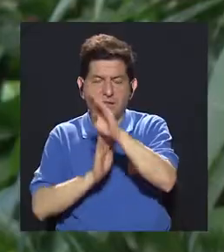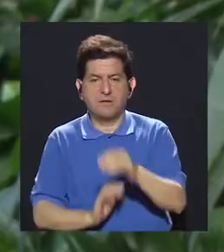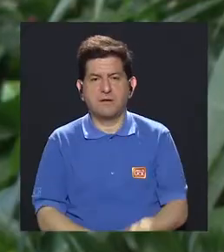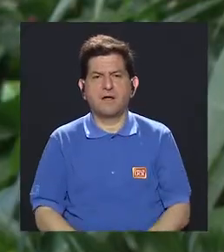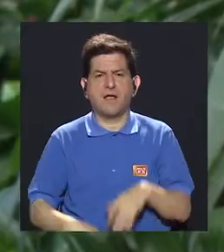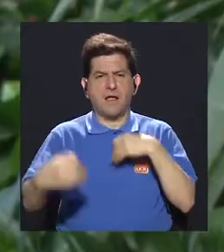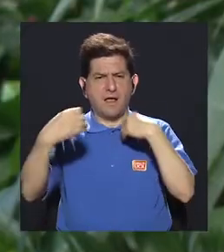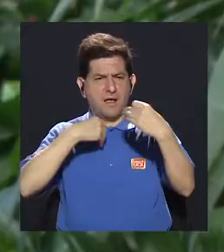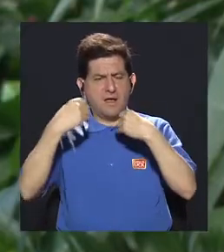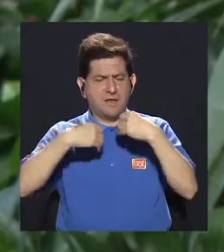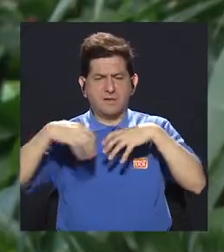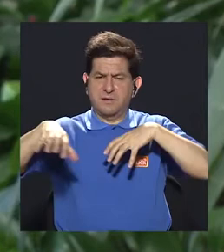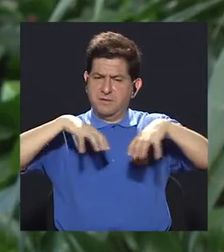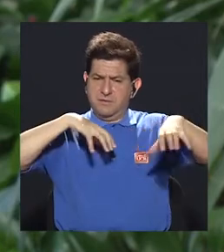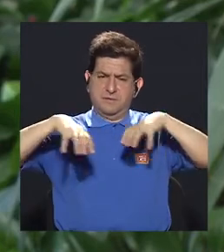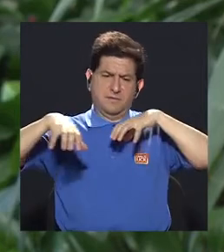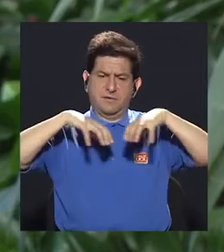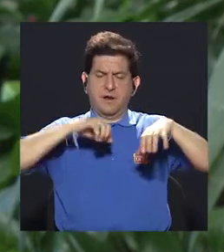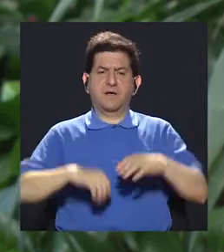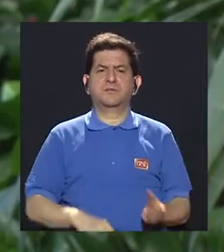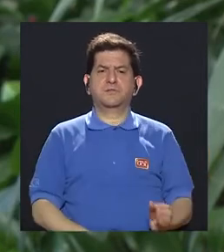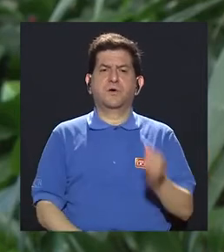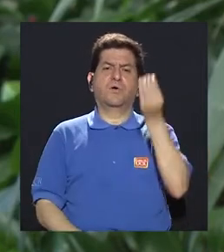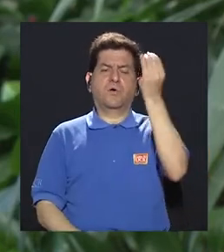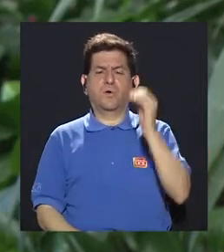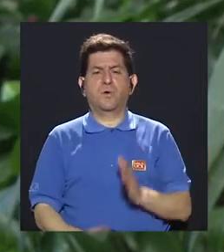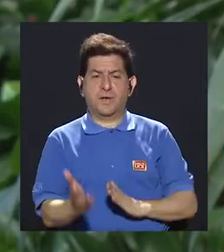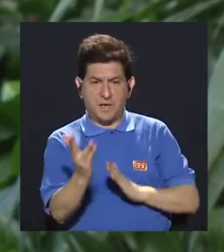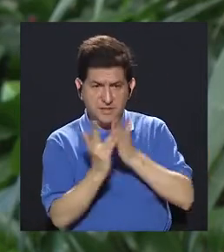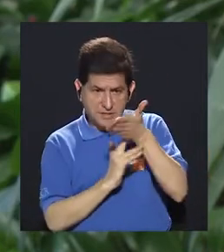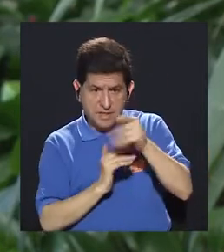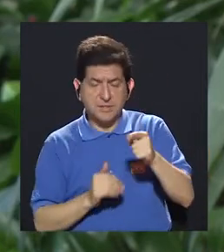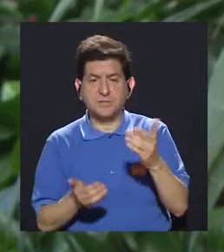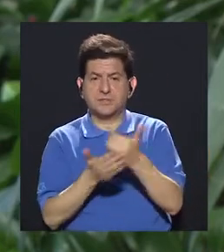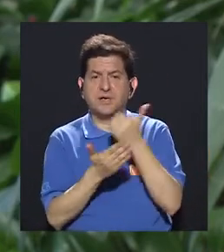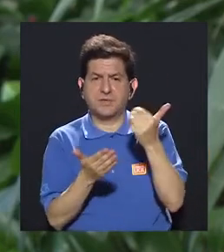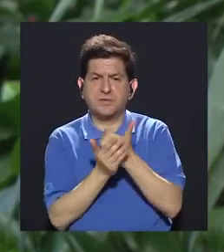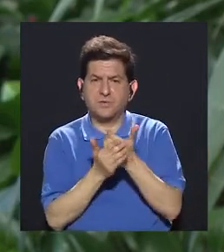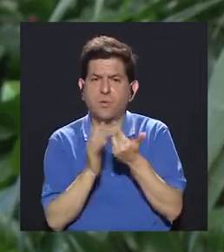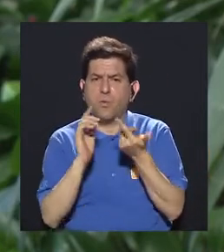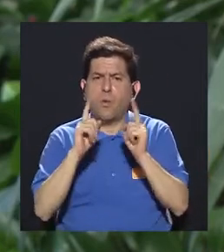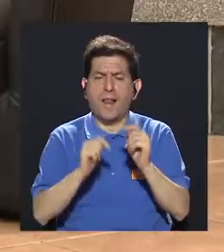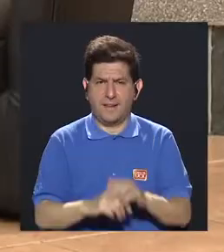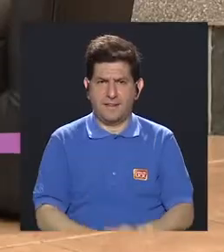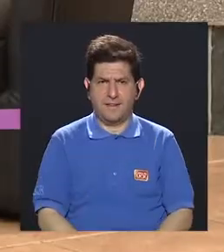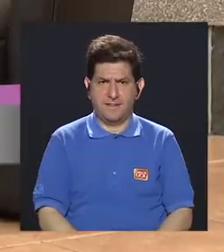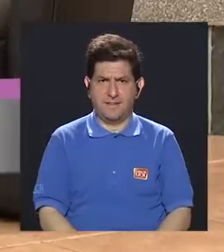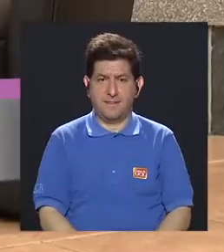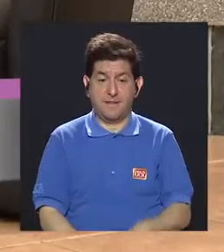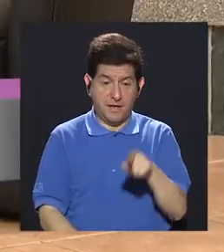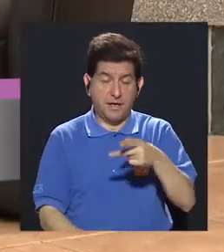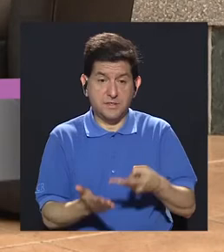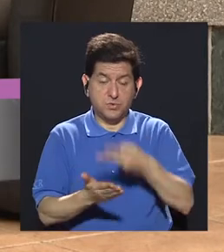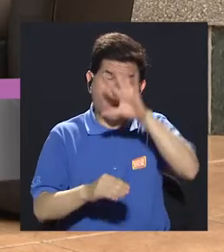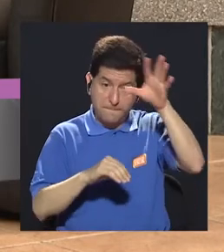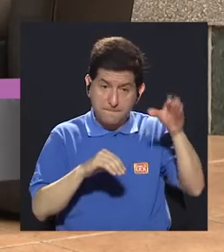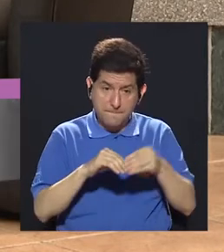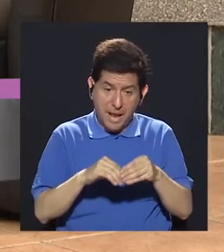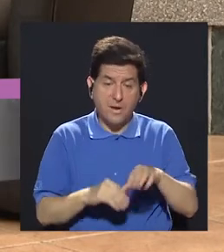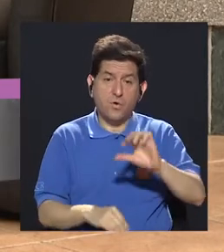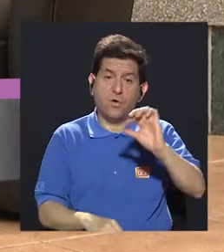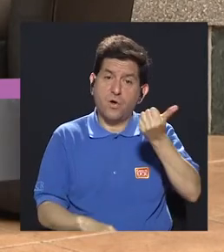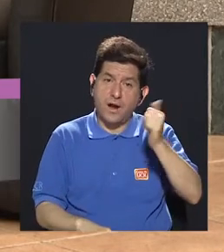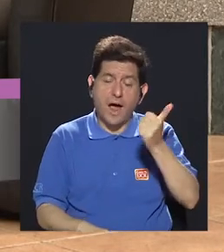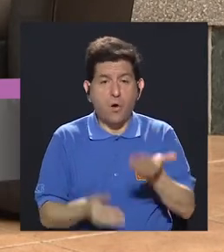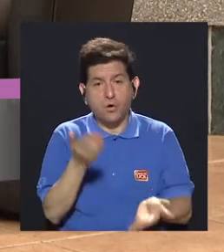Uh-huh. Contanos cuál ha sido la reacción de los jóvenes que accesan a estos recursos, o sea, porque viene siendo un valor agregado